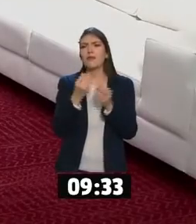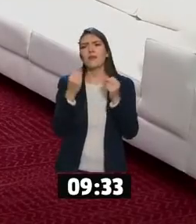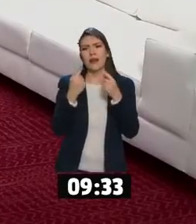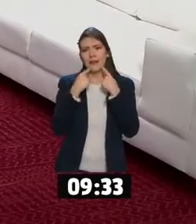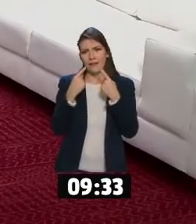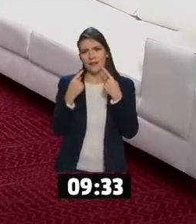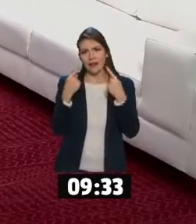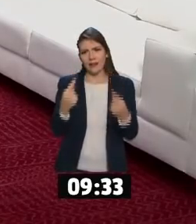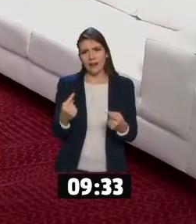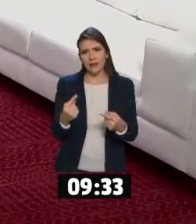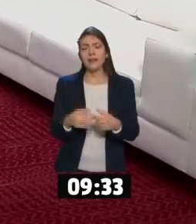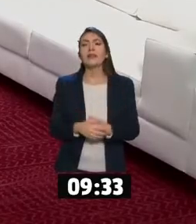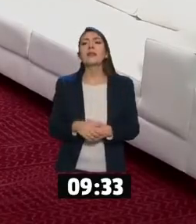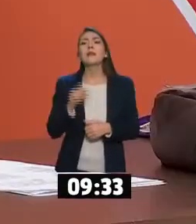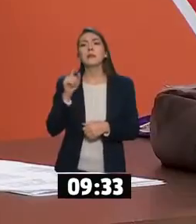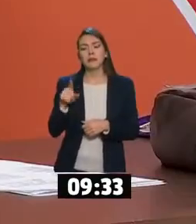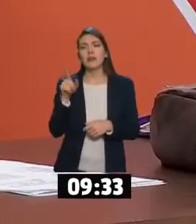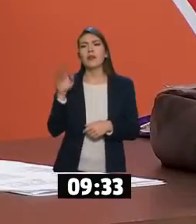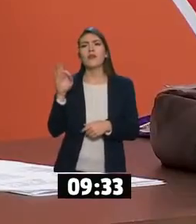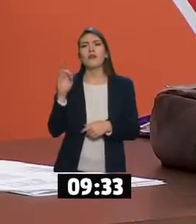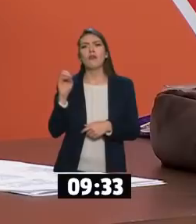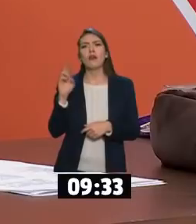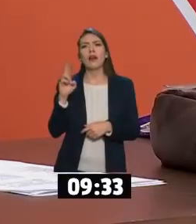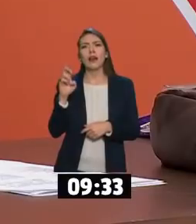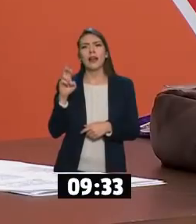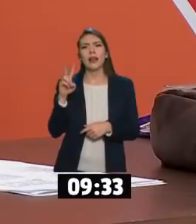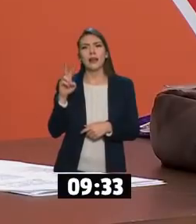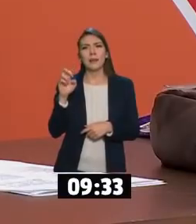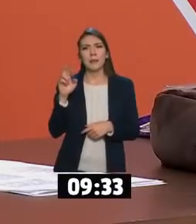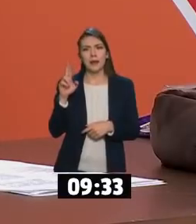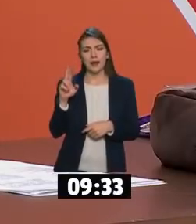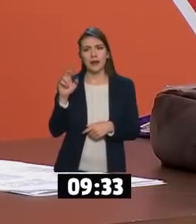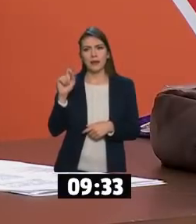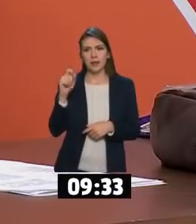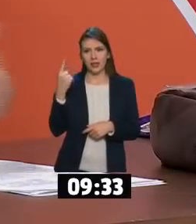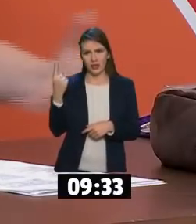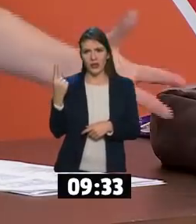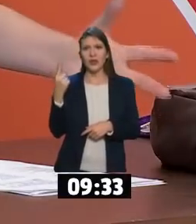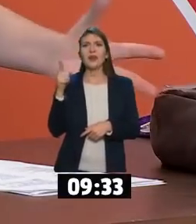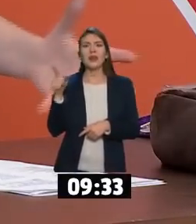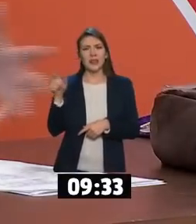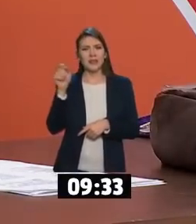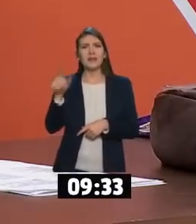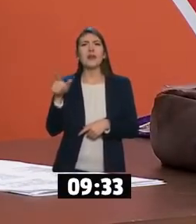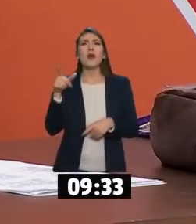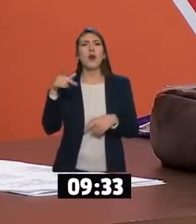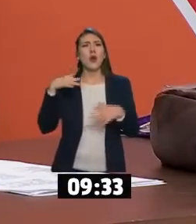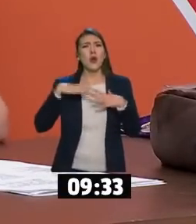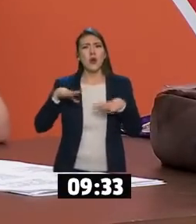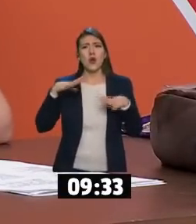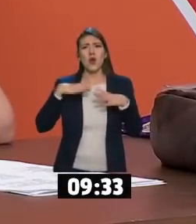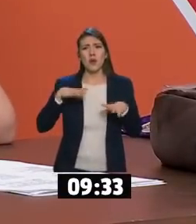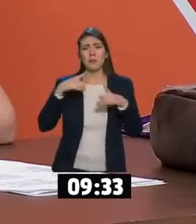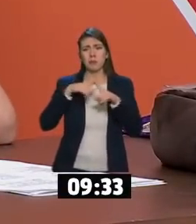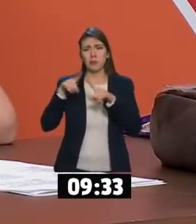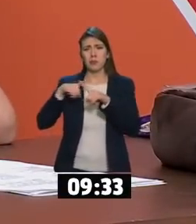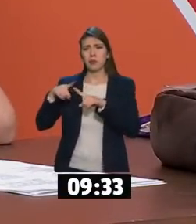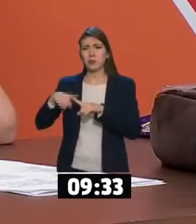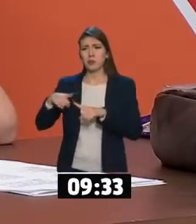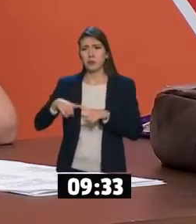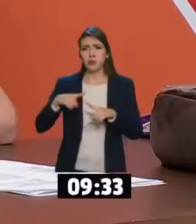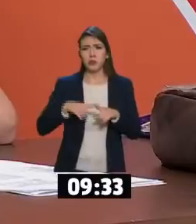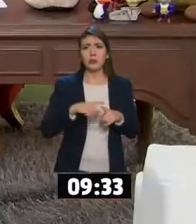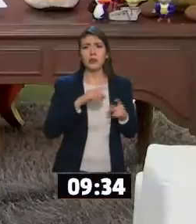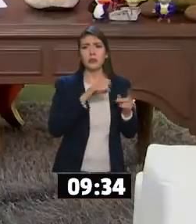ya quebró, Forever 21, que era eso, sacaba montonales de ropa diferente cada